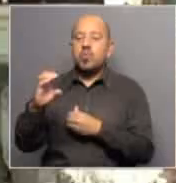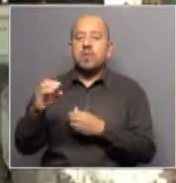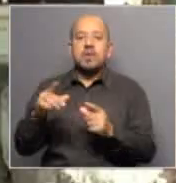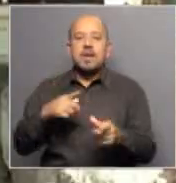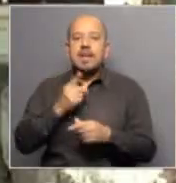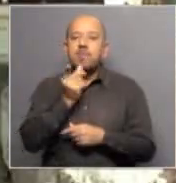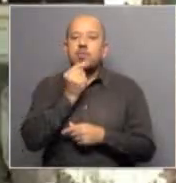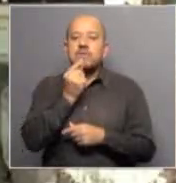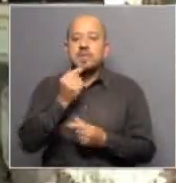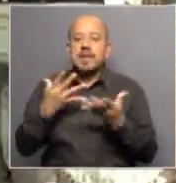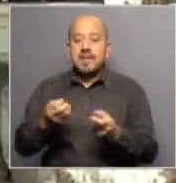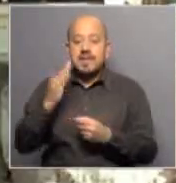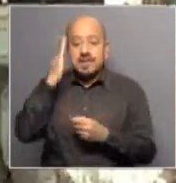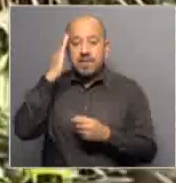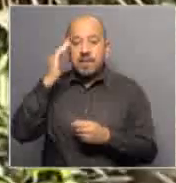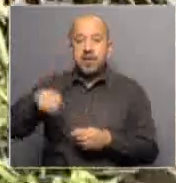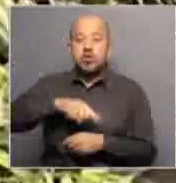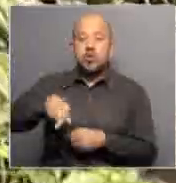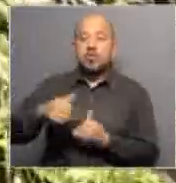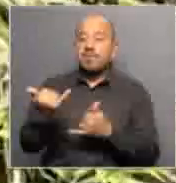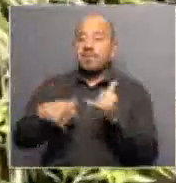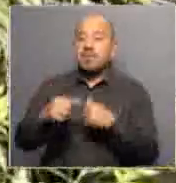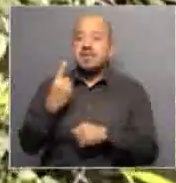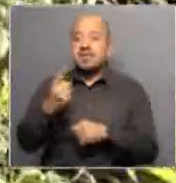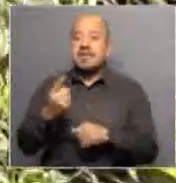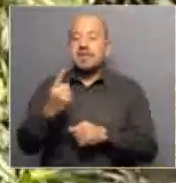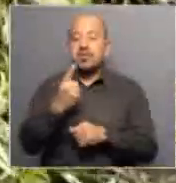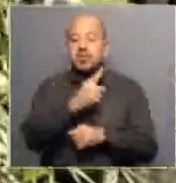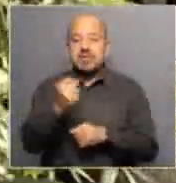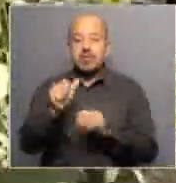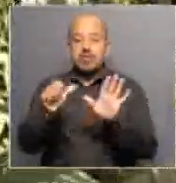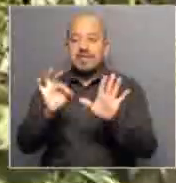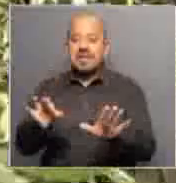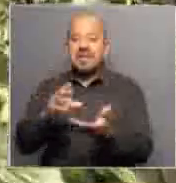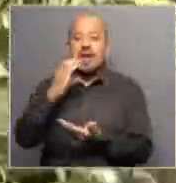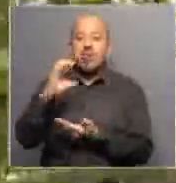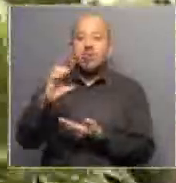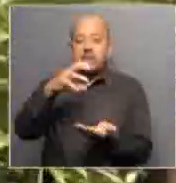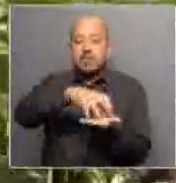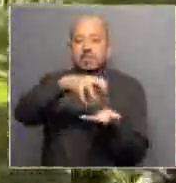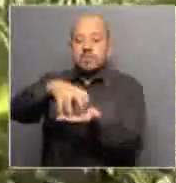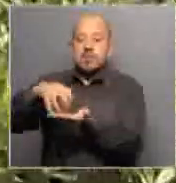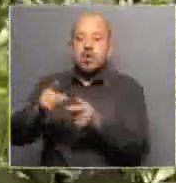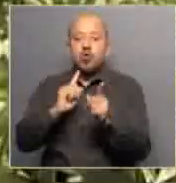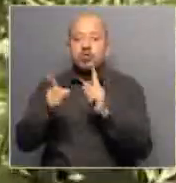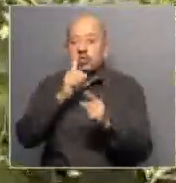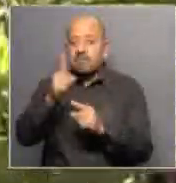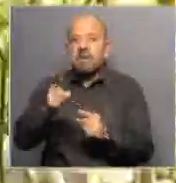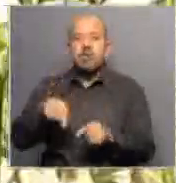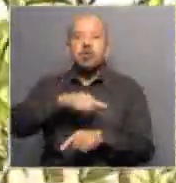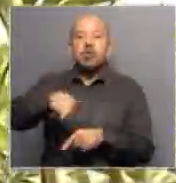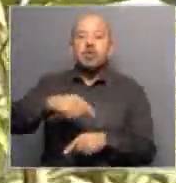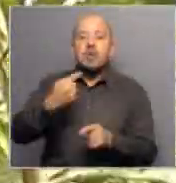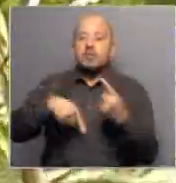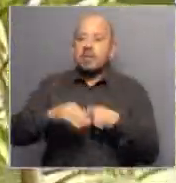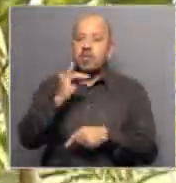la intención de acceder a información sobre los 160 clubes registrados y los 11.000 cultivadores, pero el IRCA entiende que